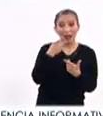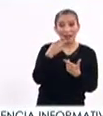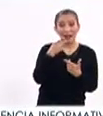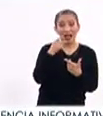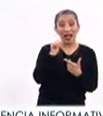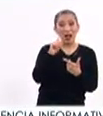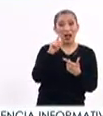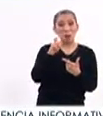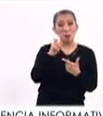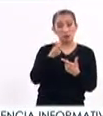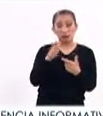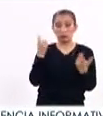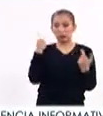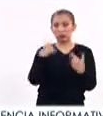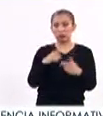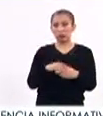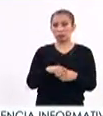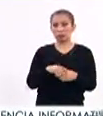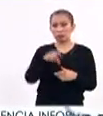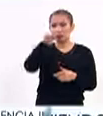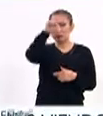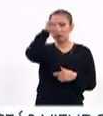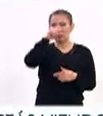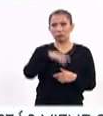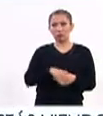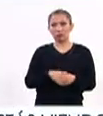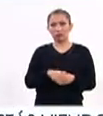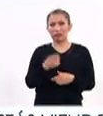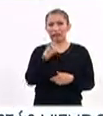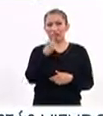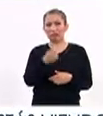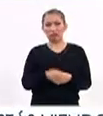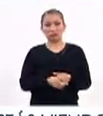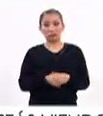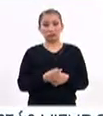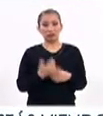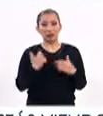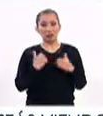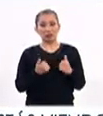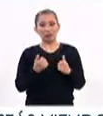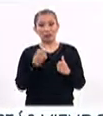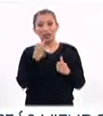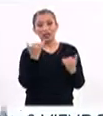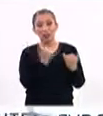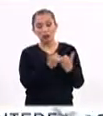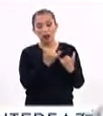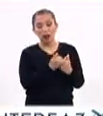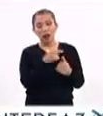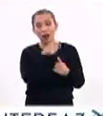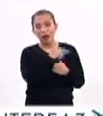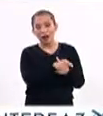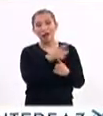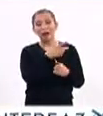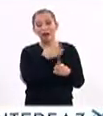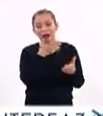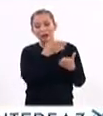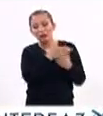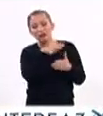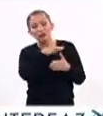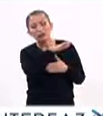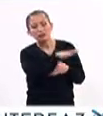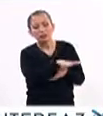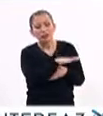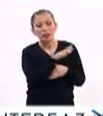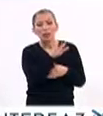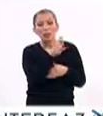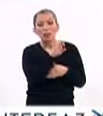de los albures, ¿no? Nos quedamos así como en el aire. ¿Qué dijo? Con el qué dijo. Y ella también se acerca a esa zona